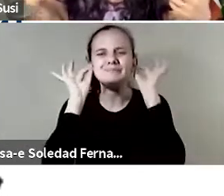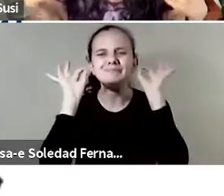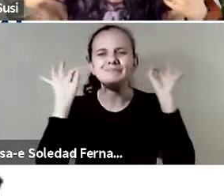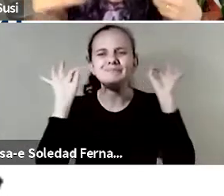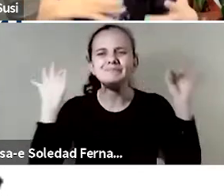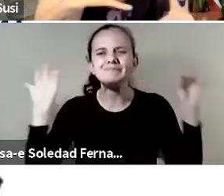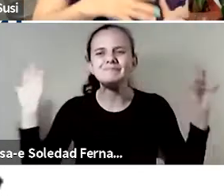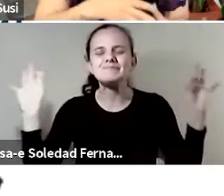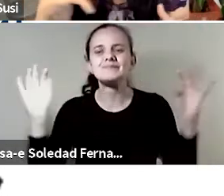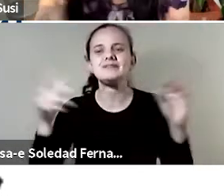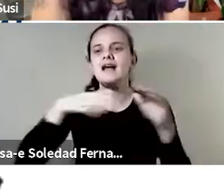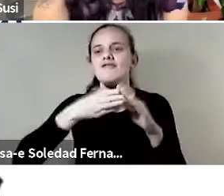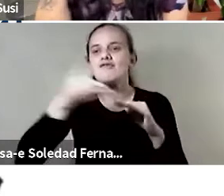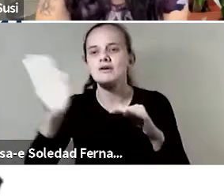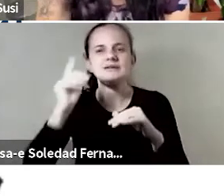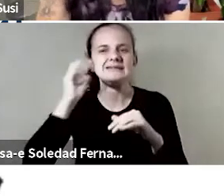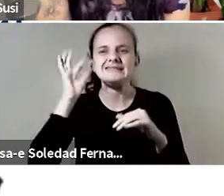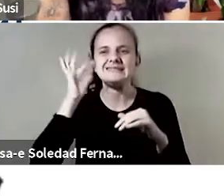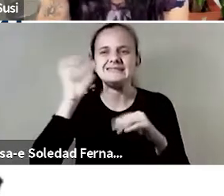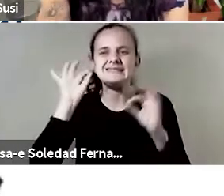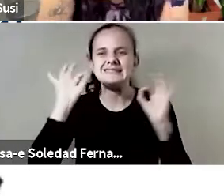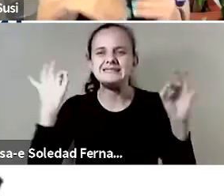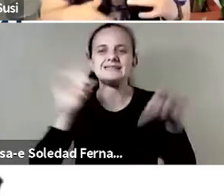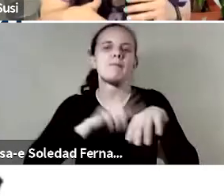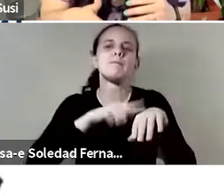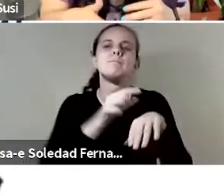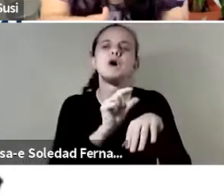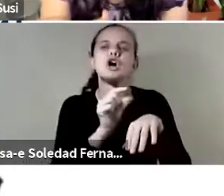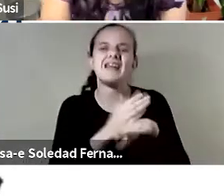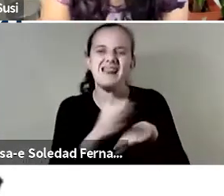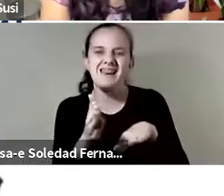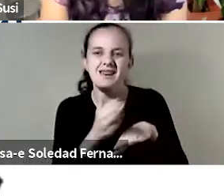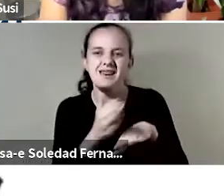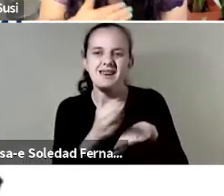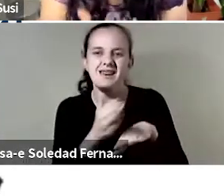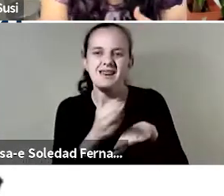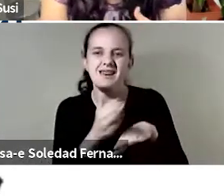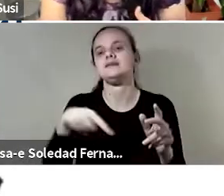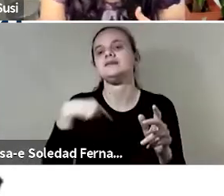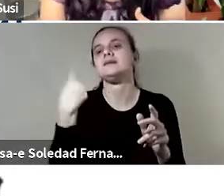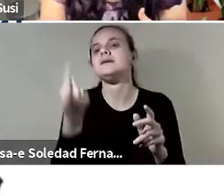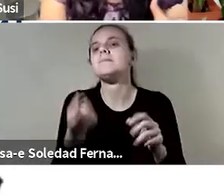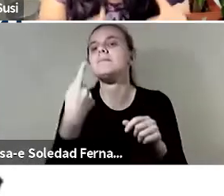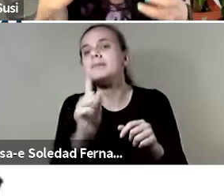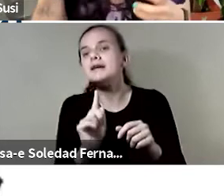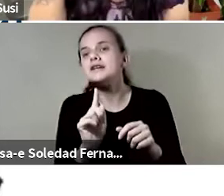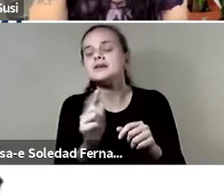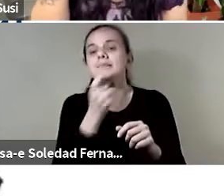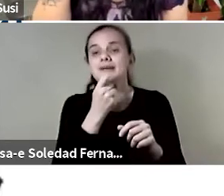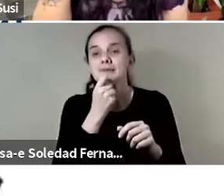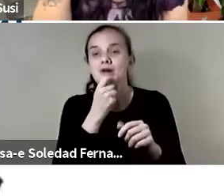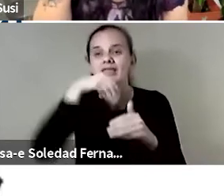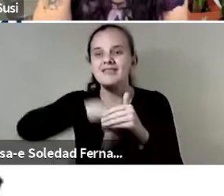por mucho tiempo, al otro día no escuchás bien o escuchás un zumbido, cuando salís del recital también sería temporaria